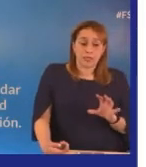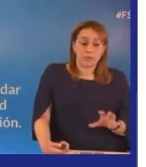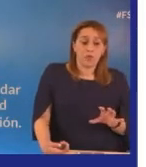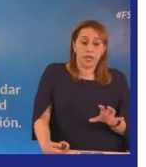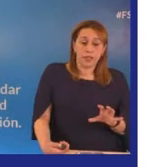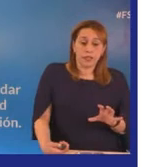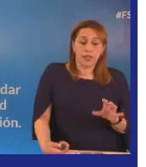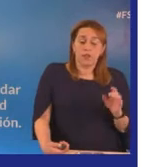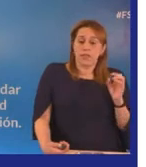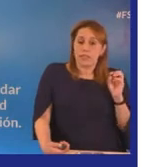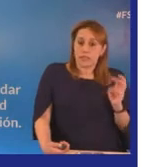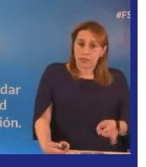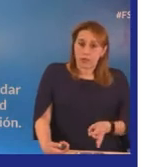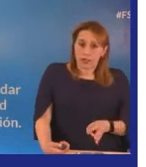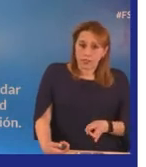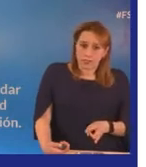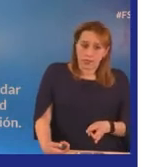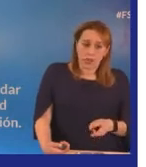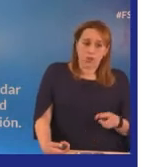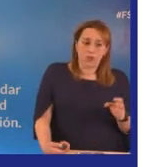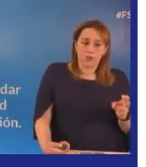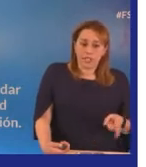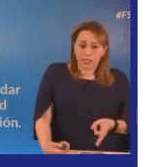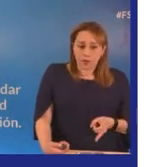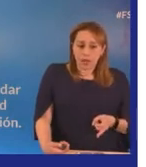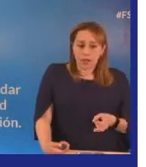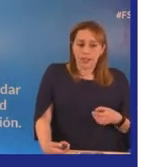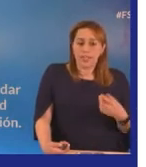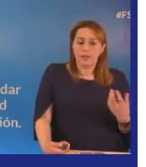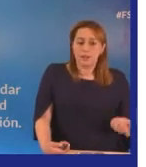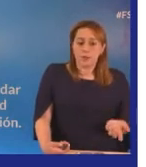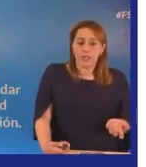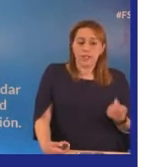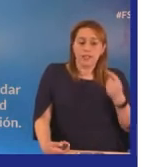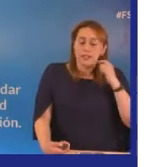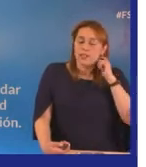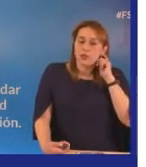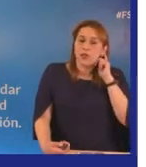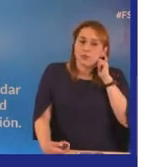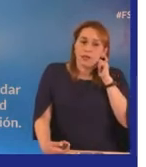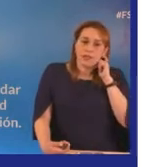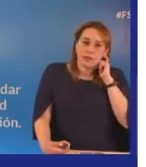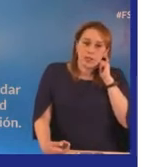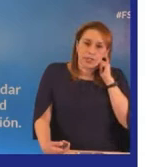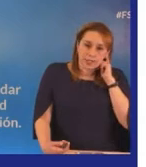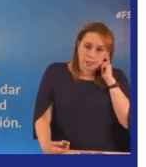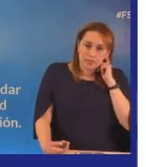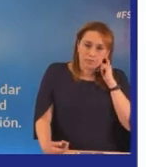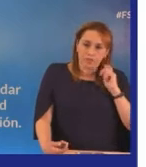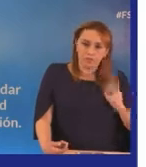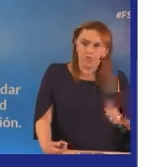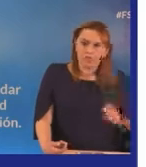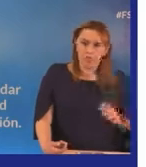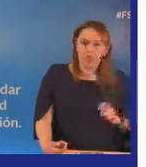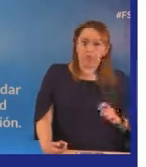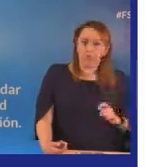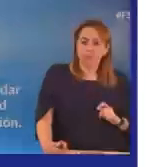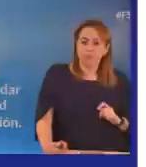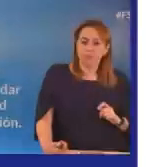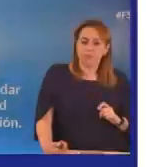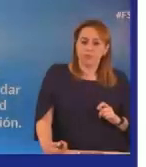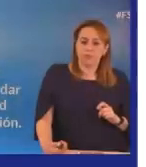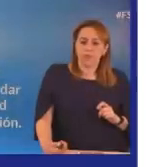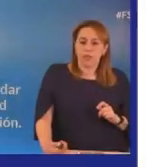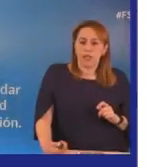nos va a estimular lo que tiene que ver con la atención, con el lenguaje y la memoria y toda la parte de orientación.